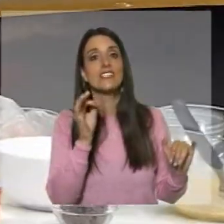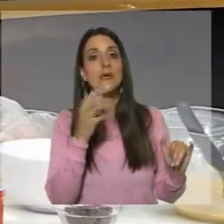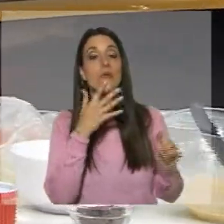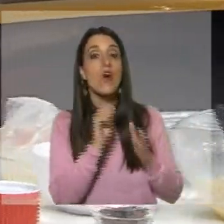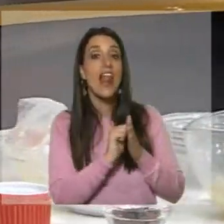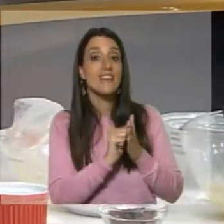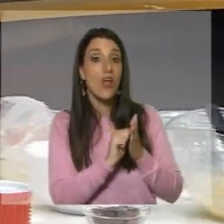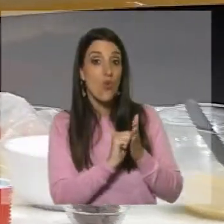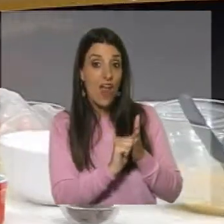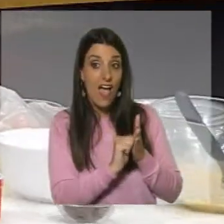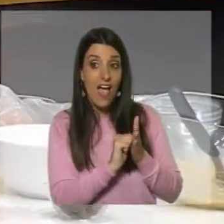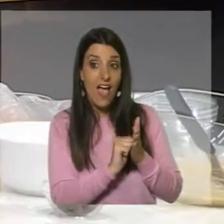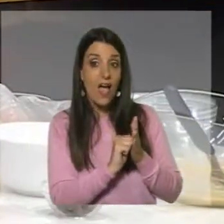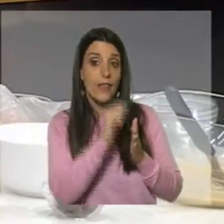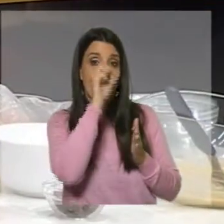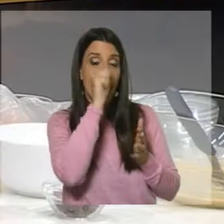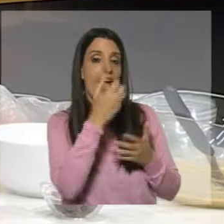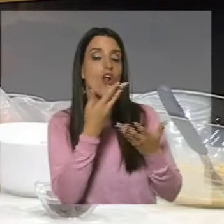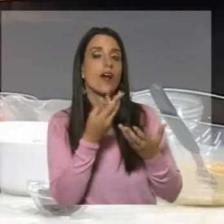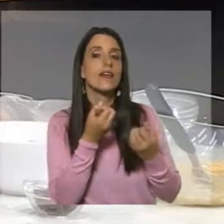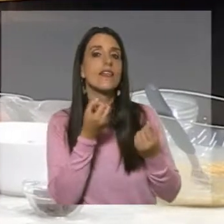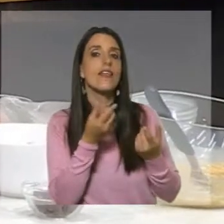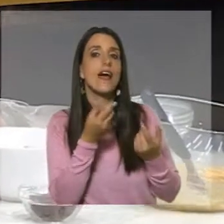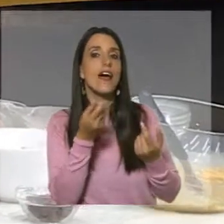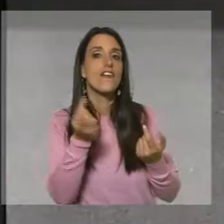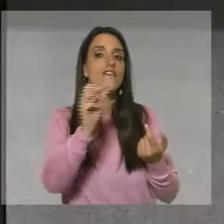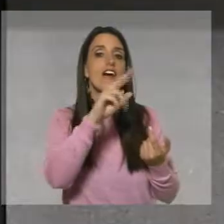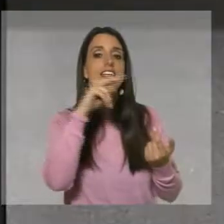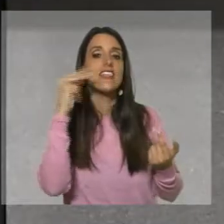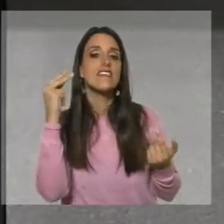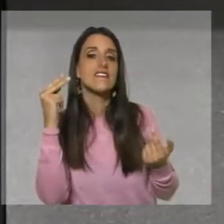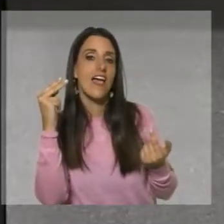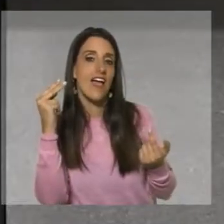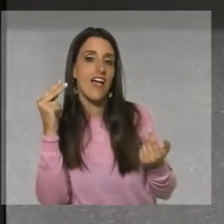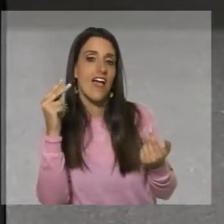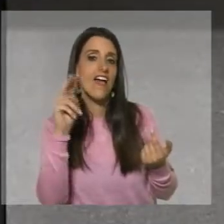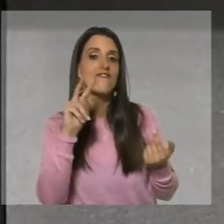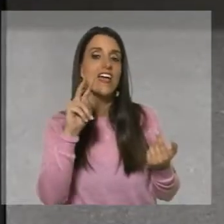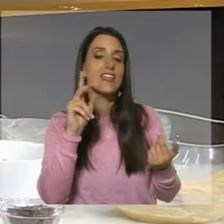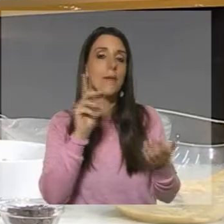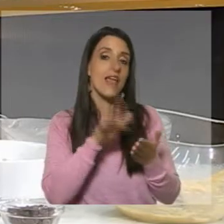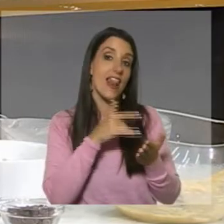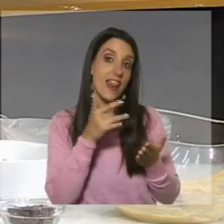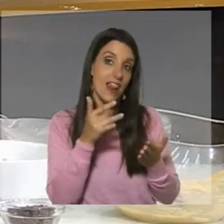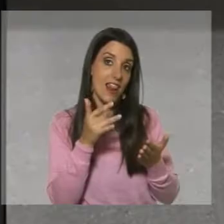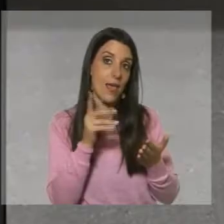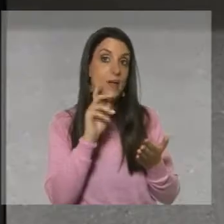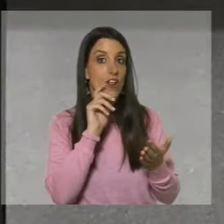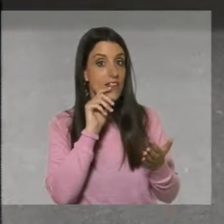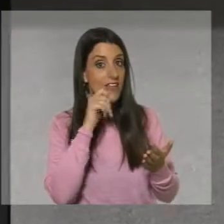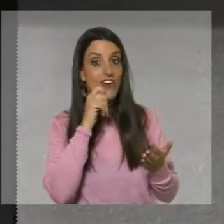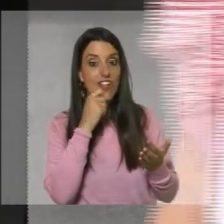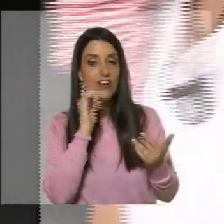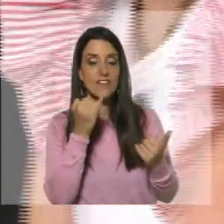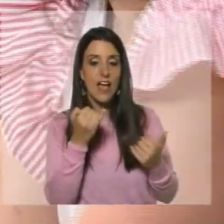ralladura, por ejemplo, sí. También. ¿Y qué es lo que le da ese aroma? La vainilla. Ah, la vainilla. Tiene vainilla, tiene miel. Sí, pero riquísimo. ¿Está? Ya te